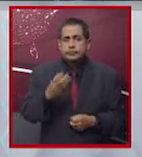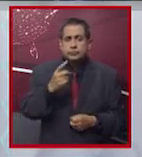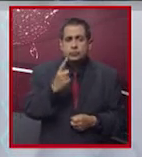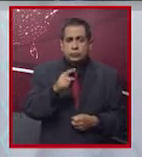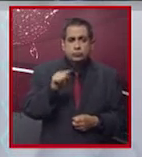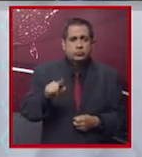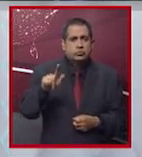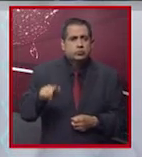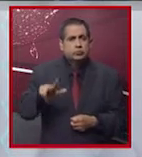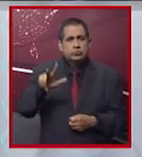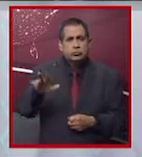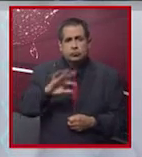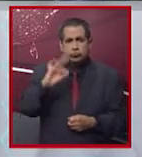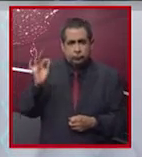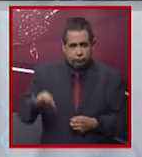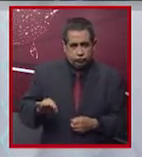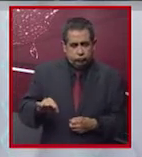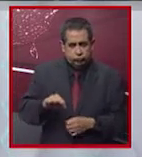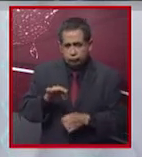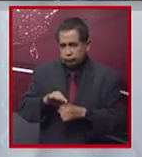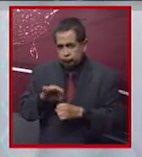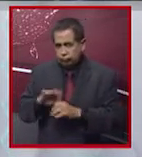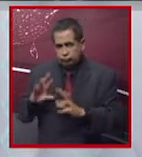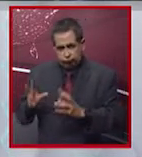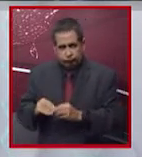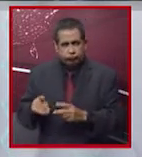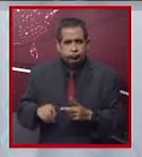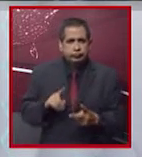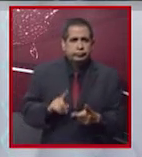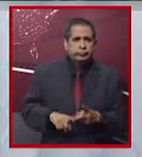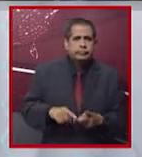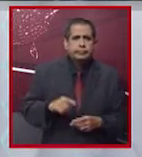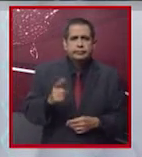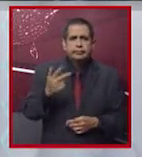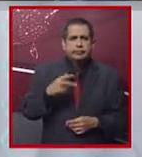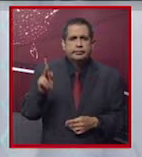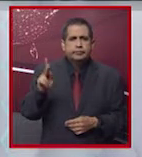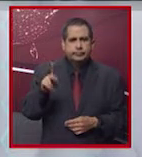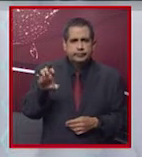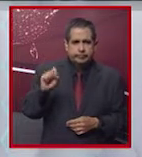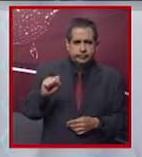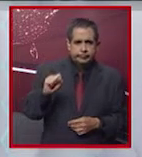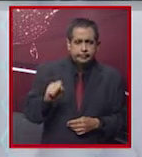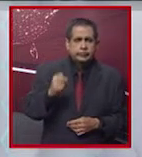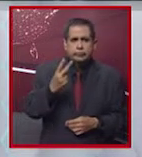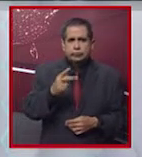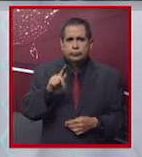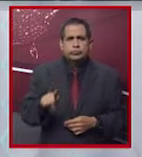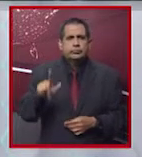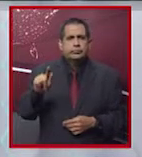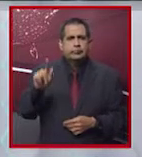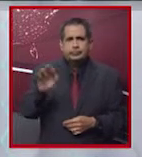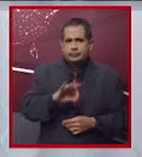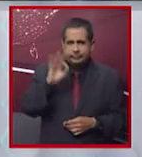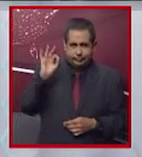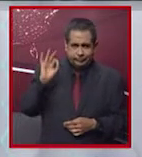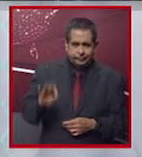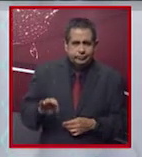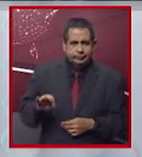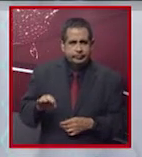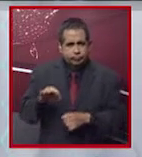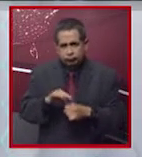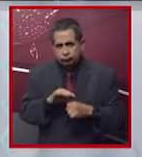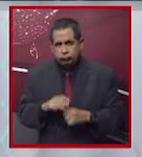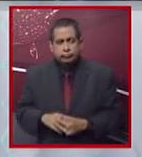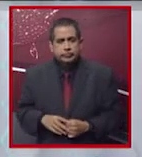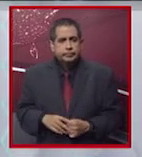el 1.78% de los votos y posteriormente el Partido Encuentro Social registró el 2.70% de la